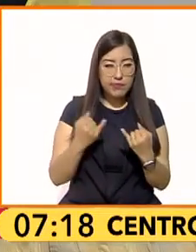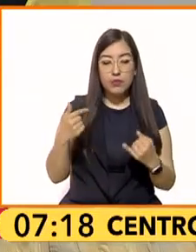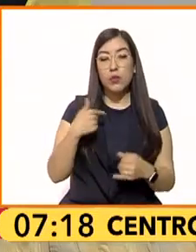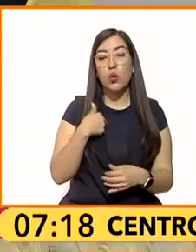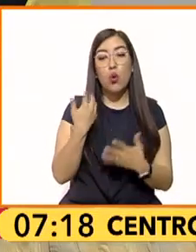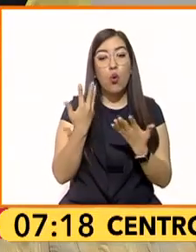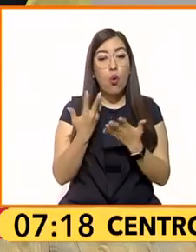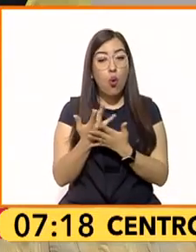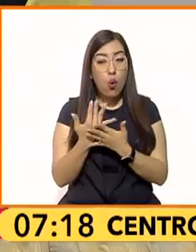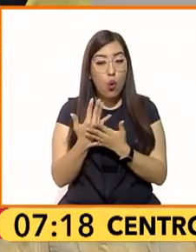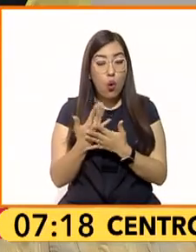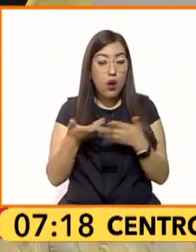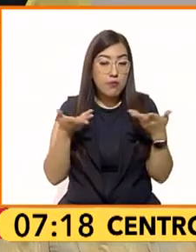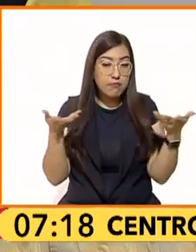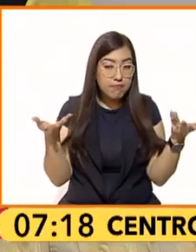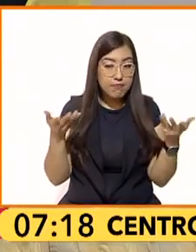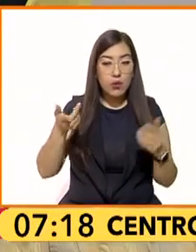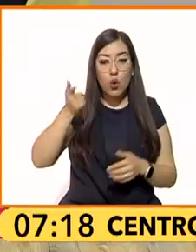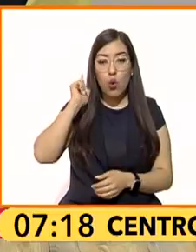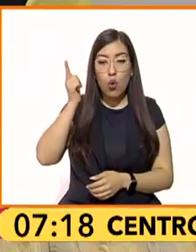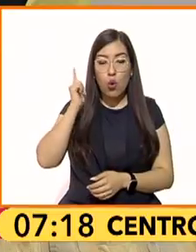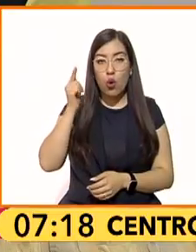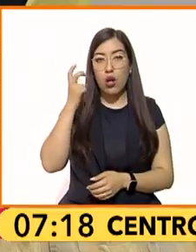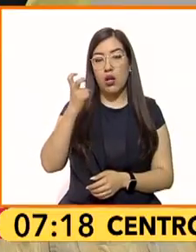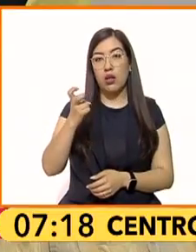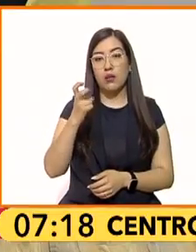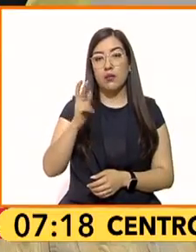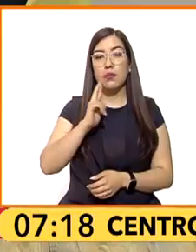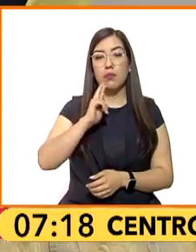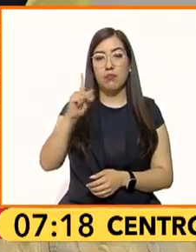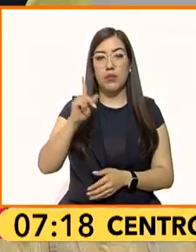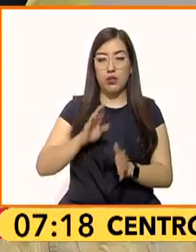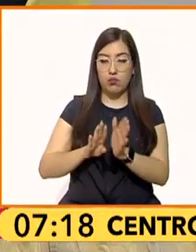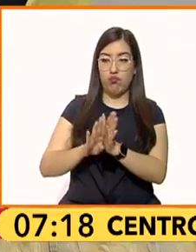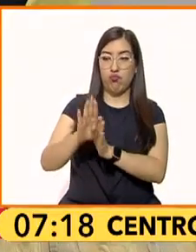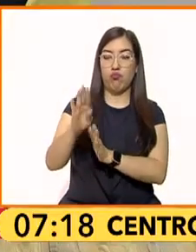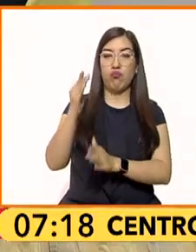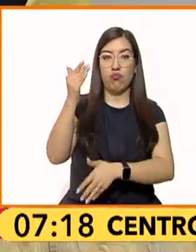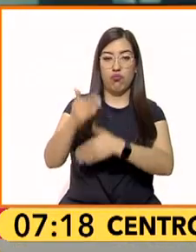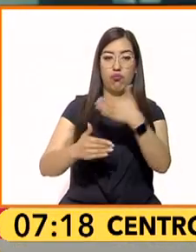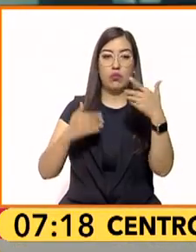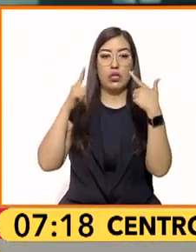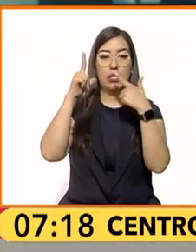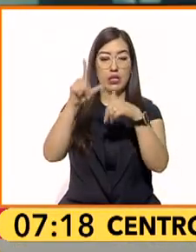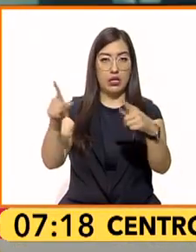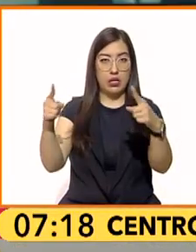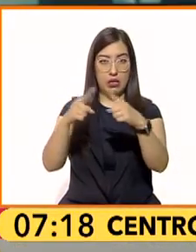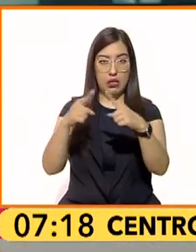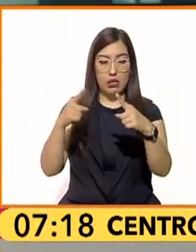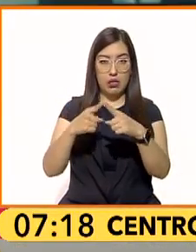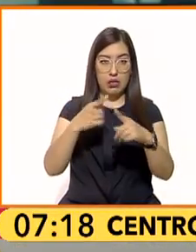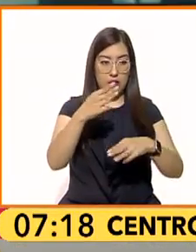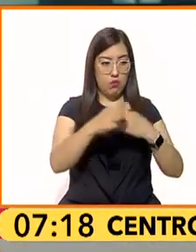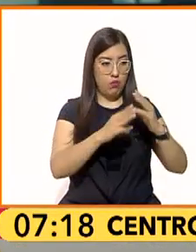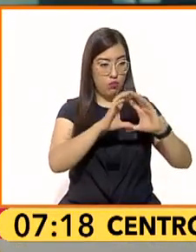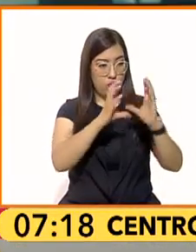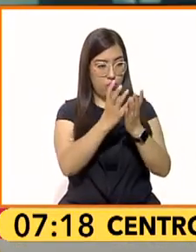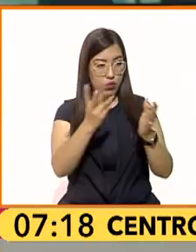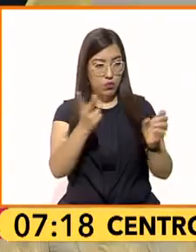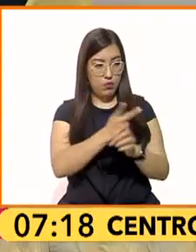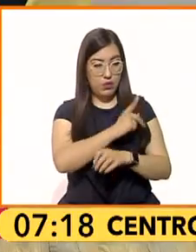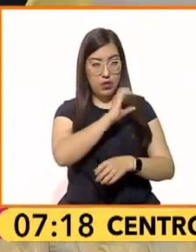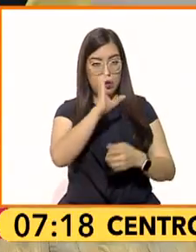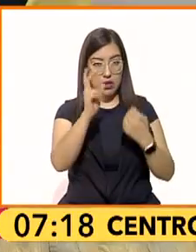espero que prime el progresismo de la Iglesia a contracorriente de lo que está pasando en el mundo y en Europa, que